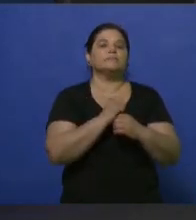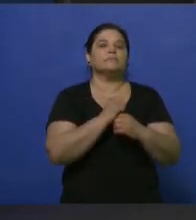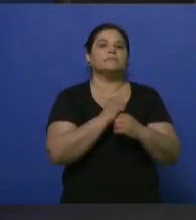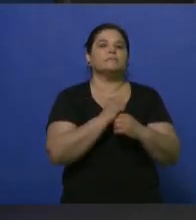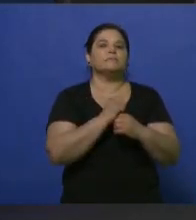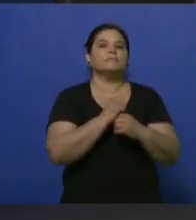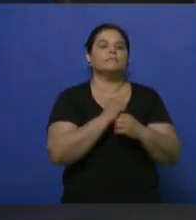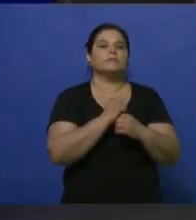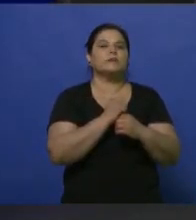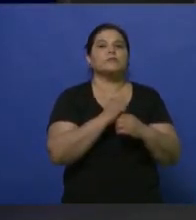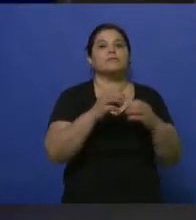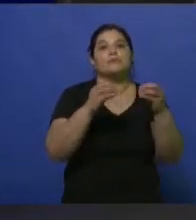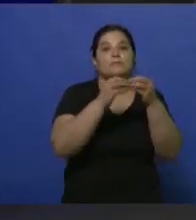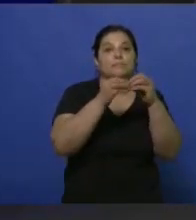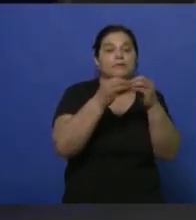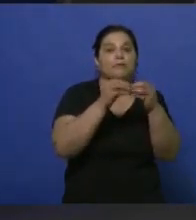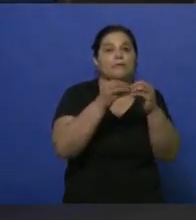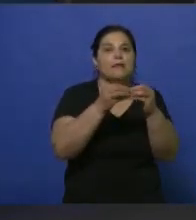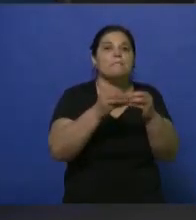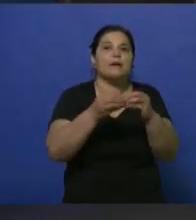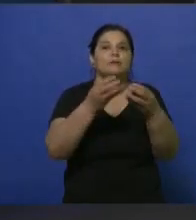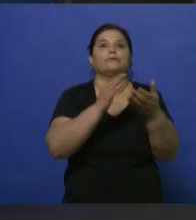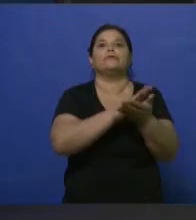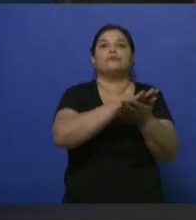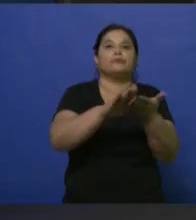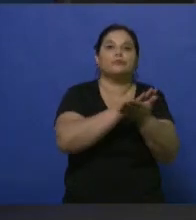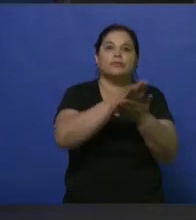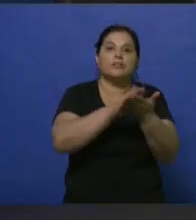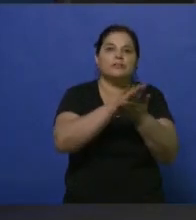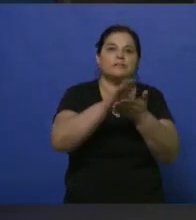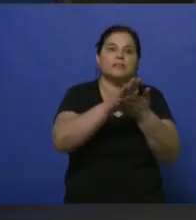crisis perdieran todos, nunca habría una segunda crisis.